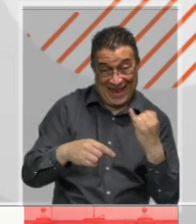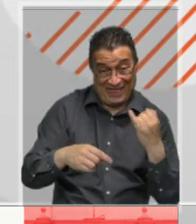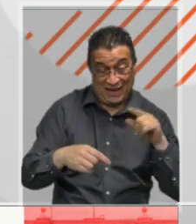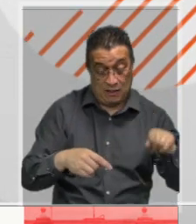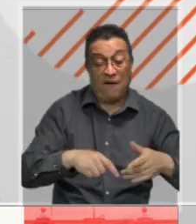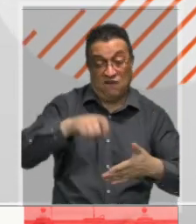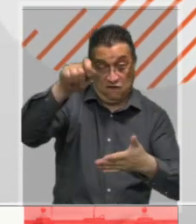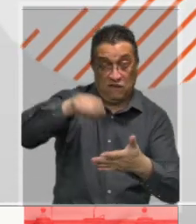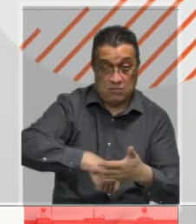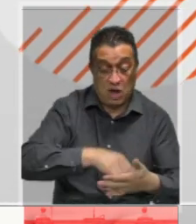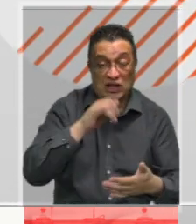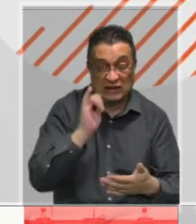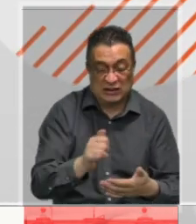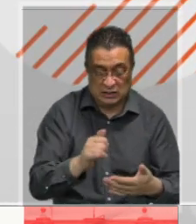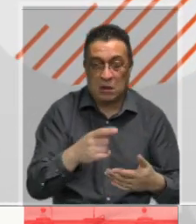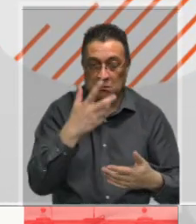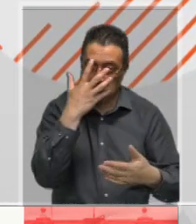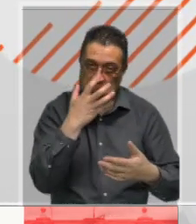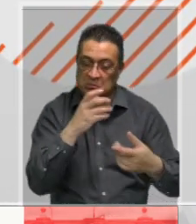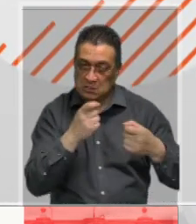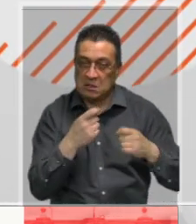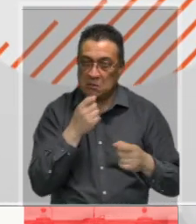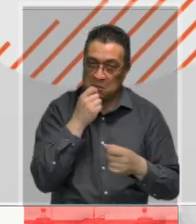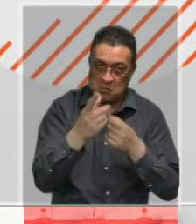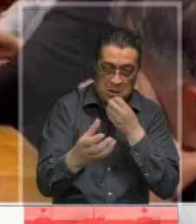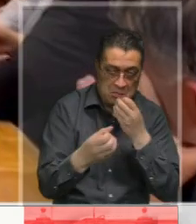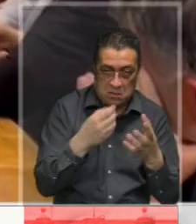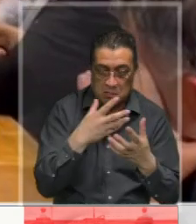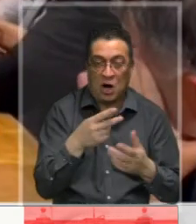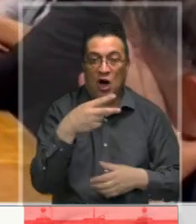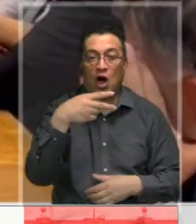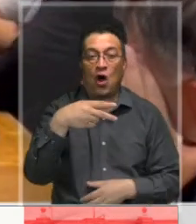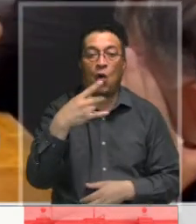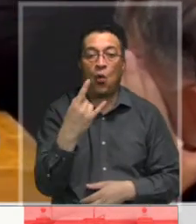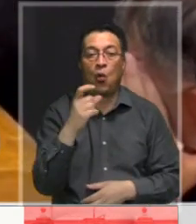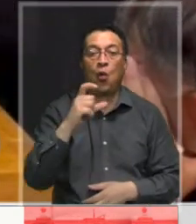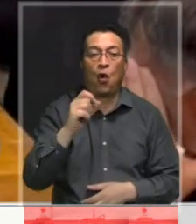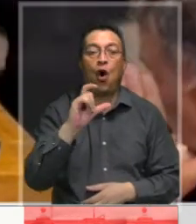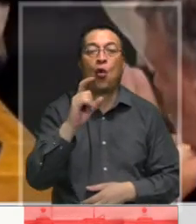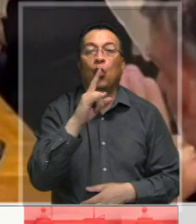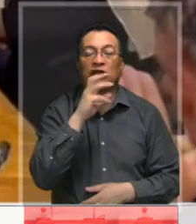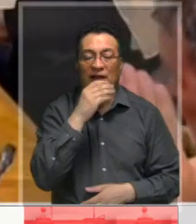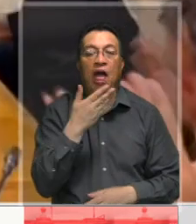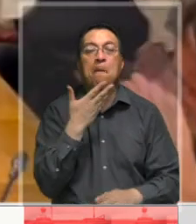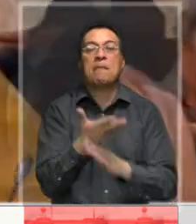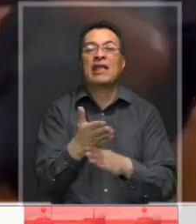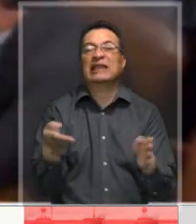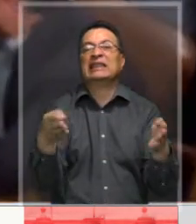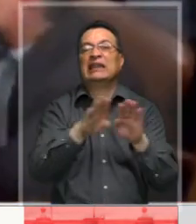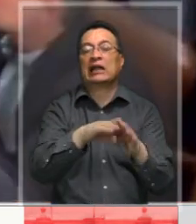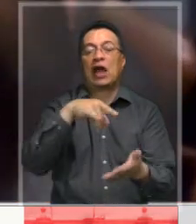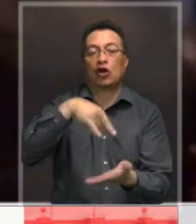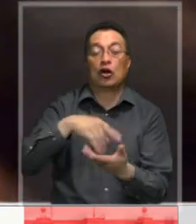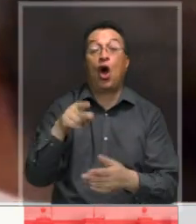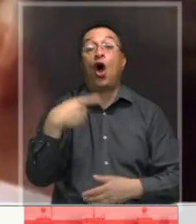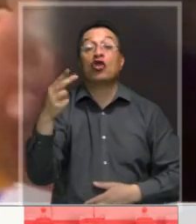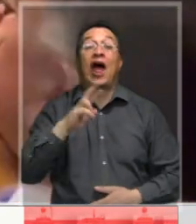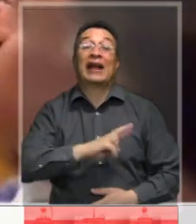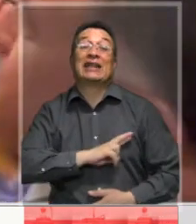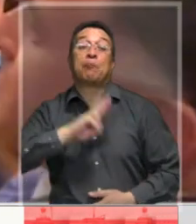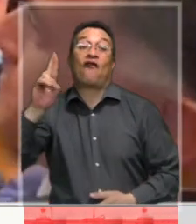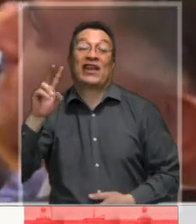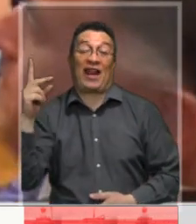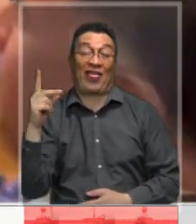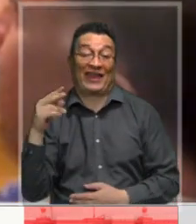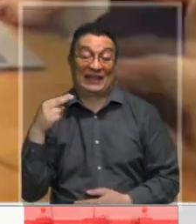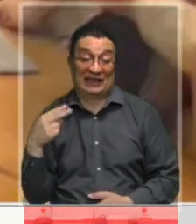firmaron el acuerdo, o sea, algunas declaraciones, no sé si las vieron de Hugo Gutiérrez, que llamaba a cerrar el Congreso, y por otra parte republicano y otras,